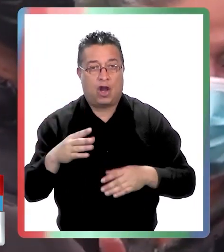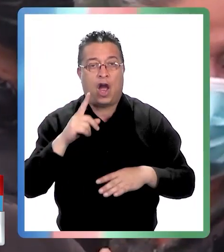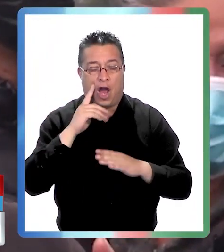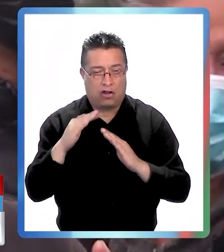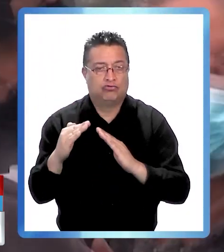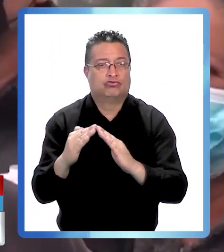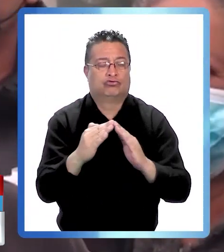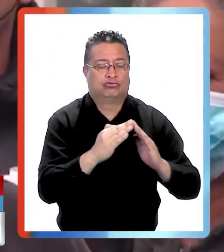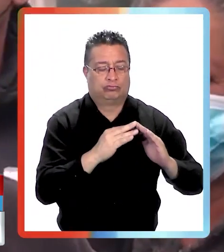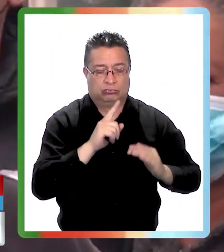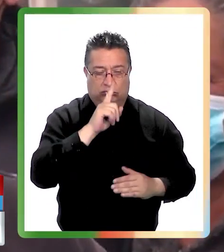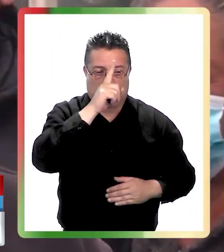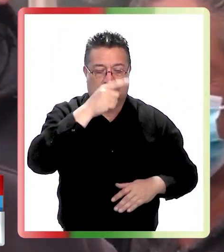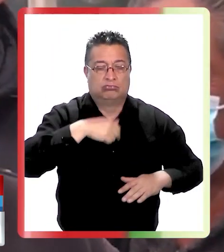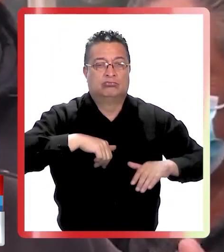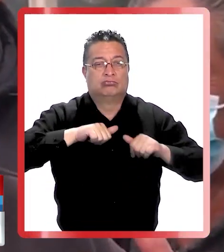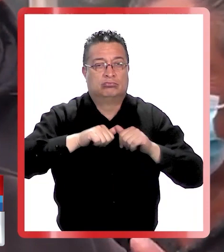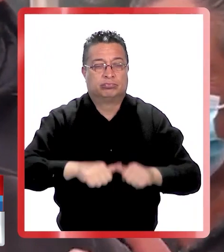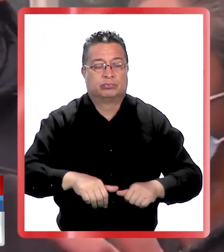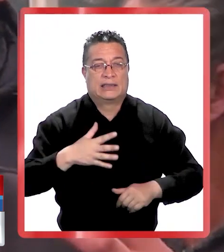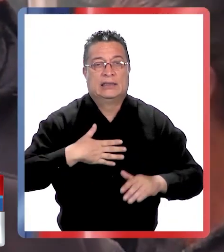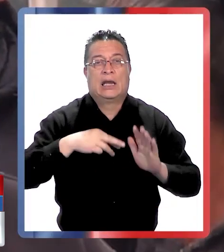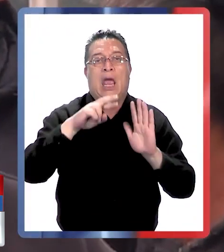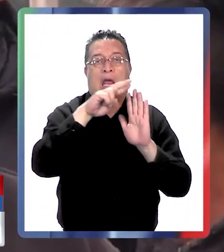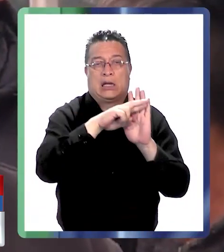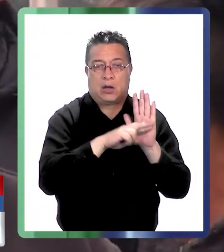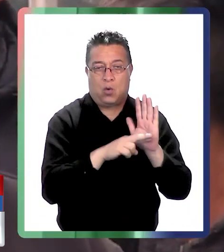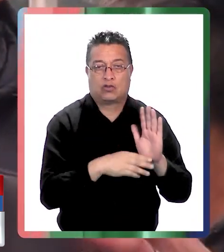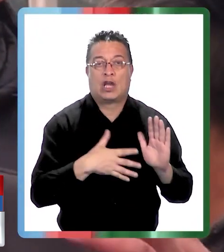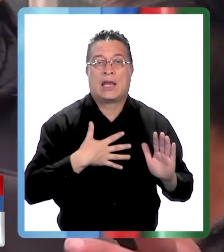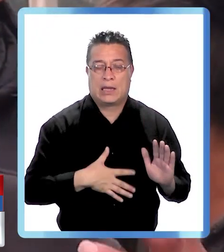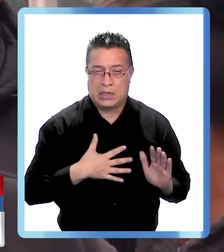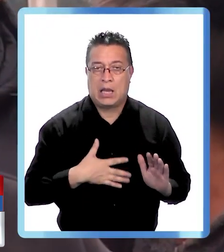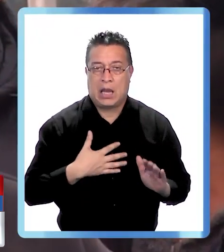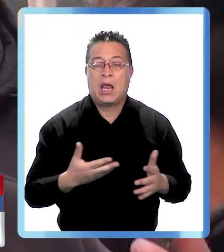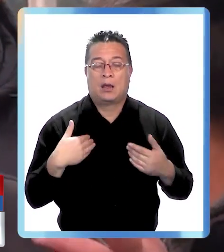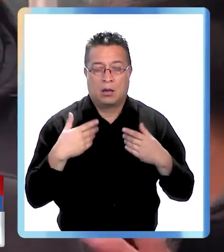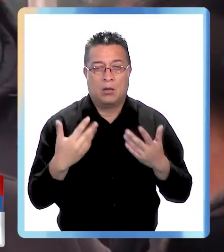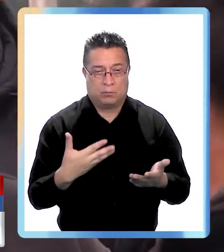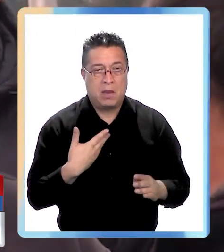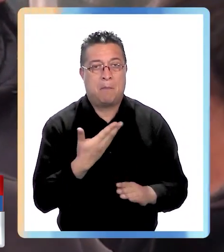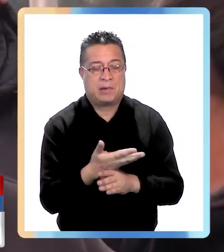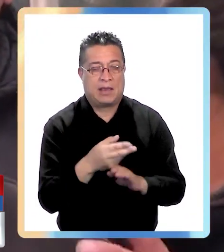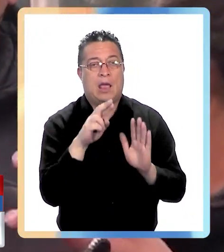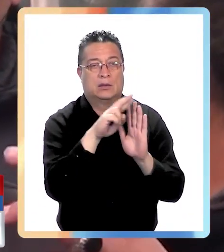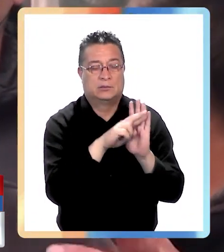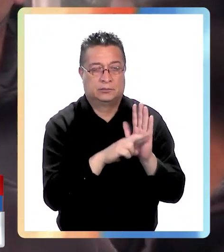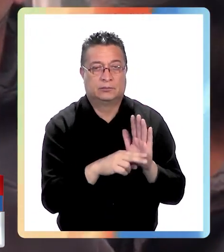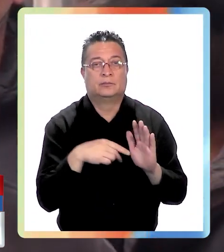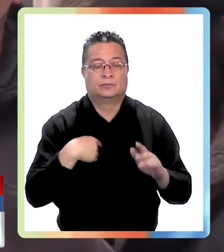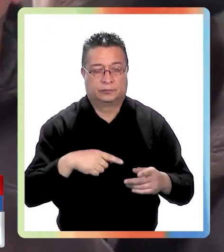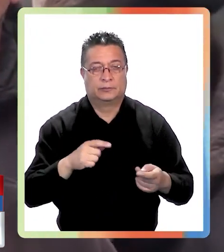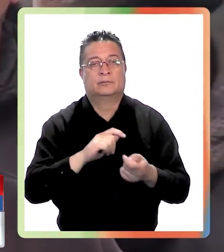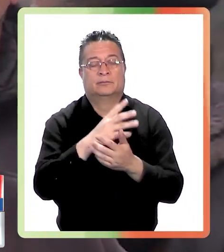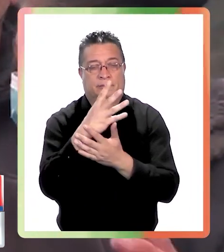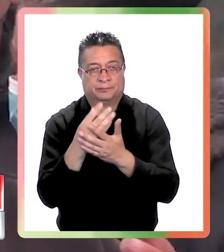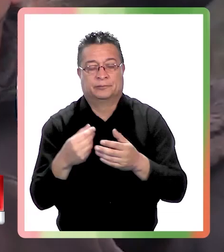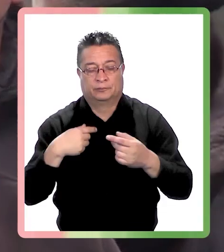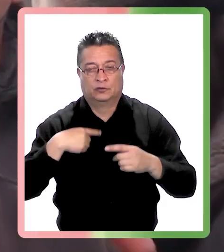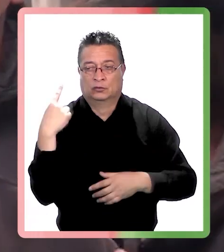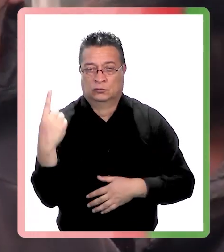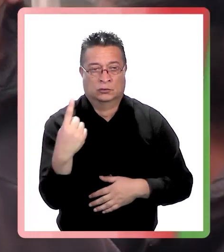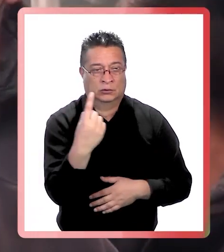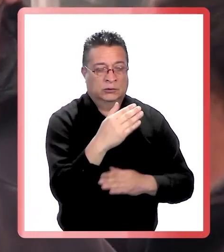hecho barrio. Nosotros queremos que se nos regularice. Nosotros estamos optando por la regularización, la erradicación y